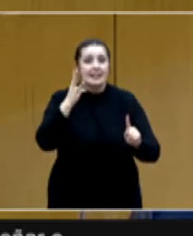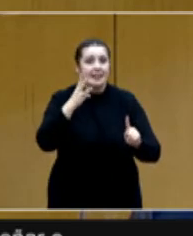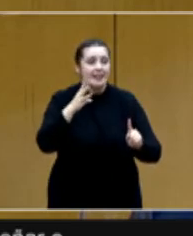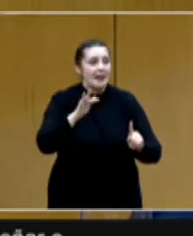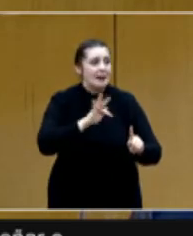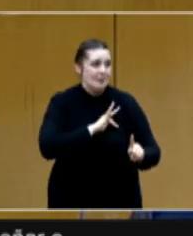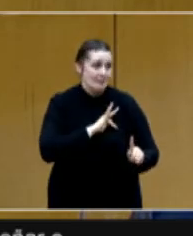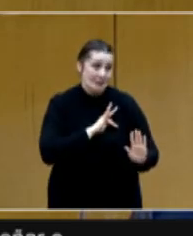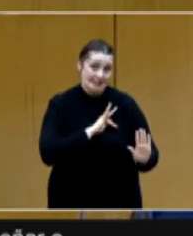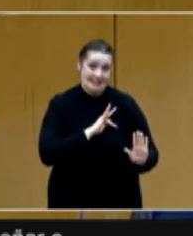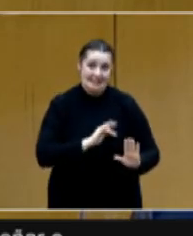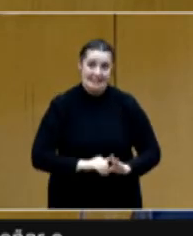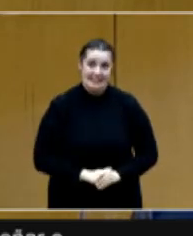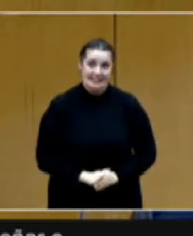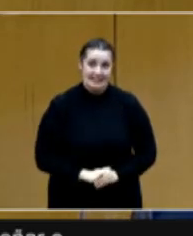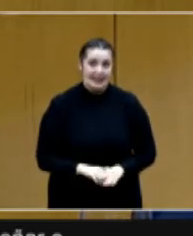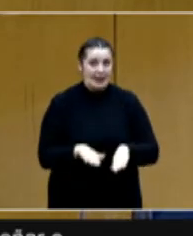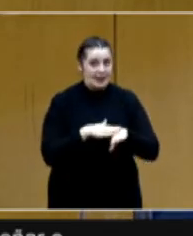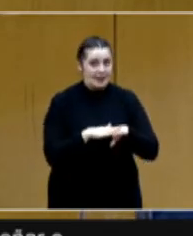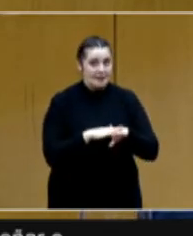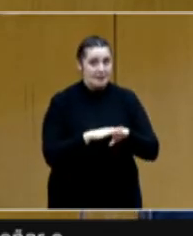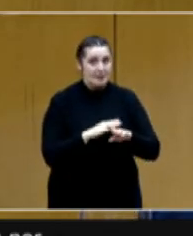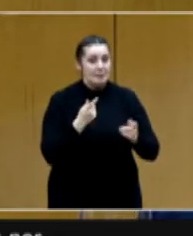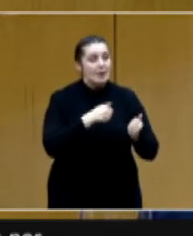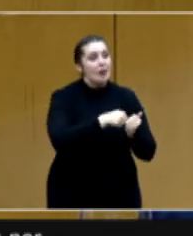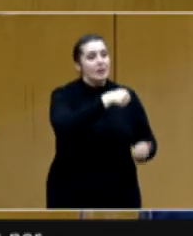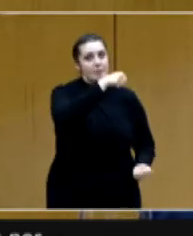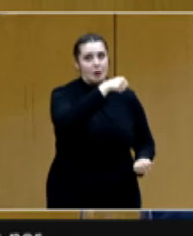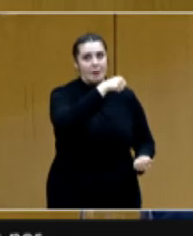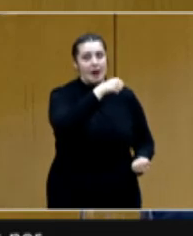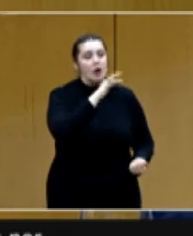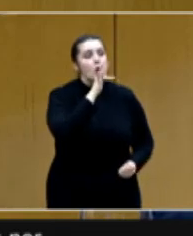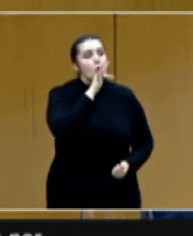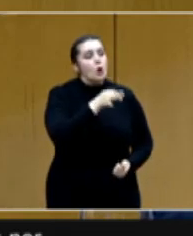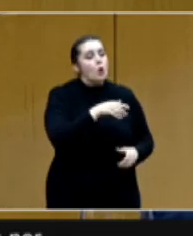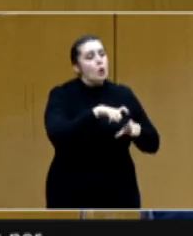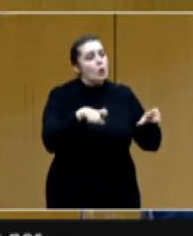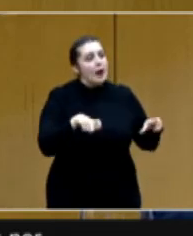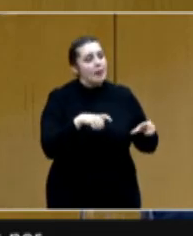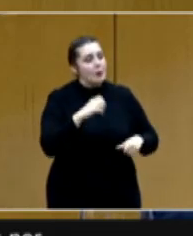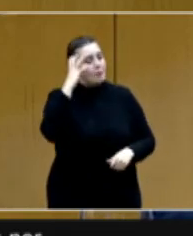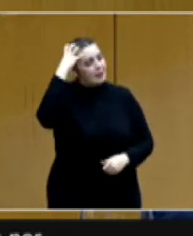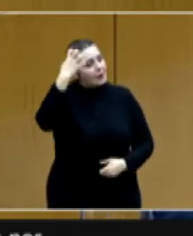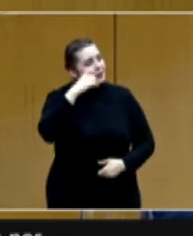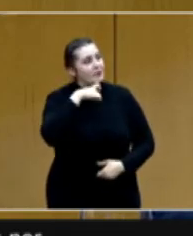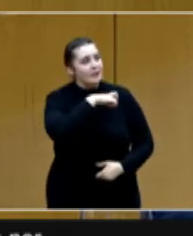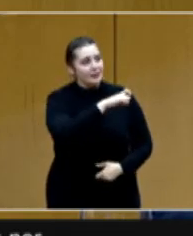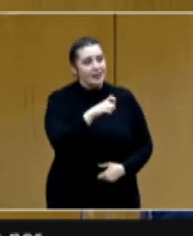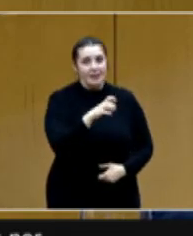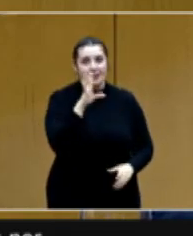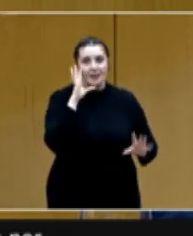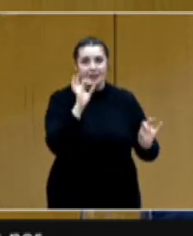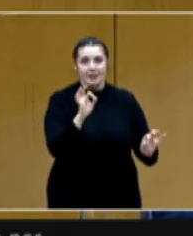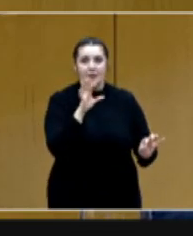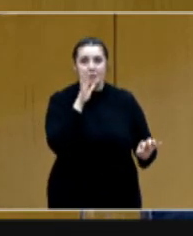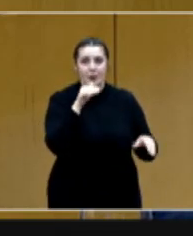vamos a empezar con los diplomas el Jurado fue el patronato de la fundación fue lógicamente objeto de votación por